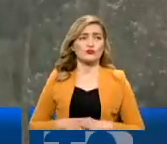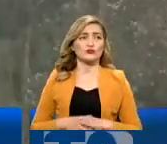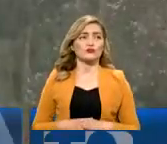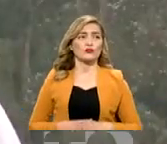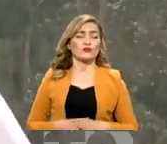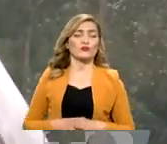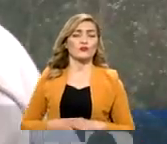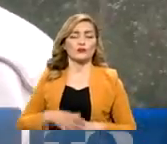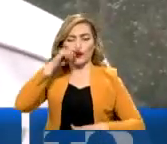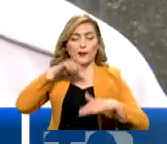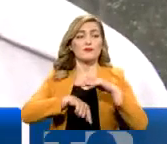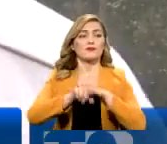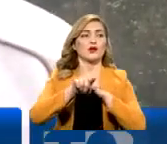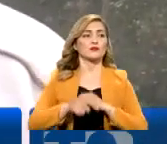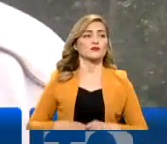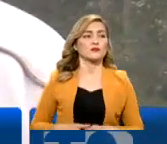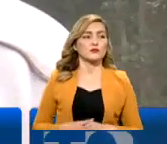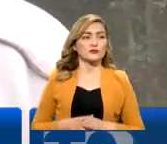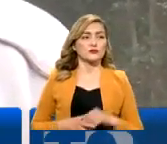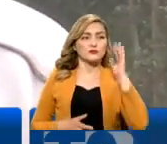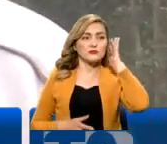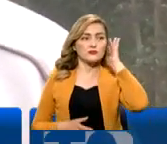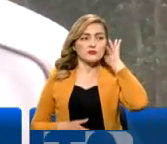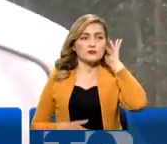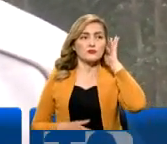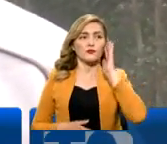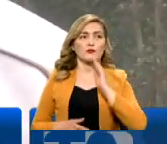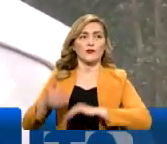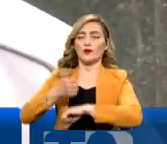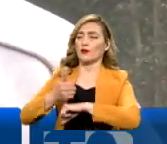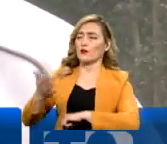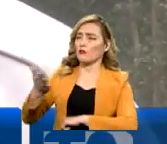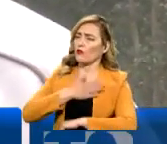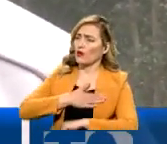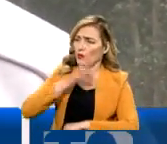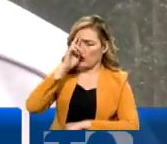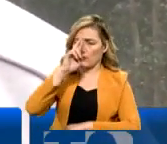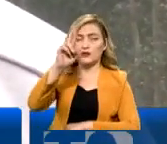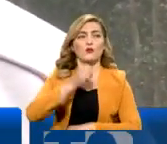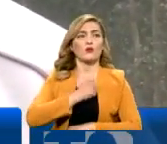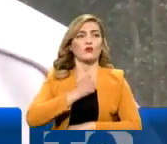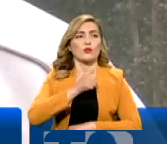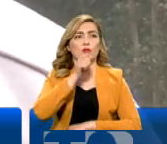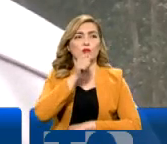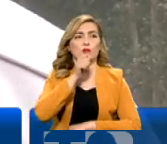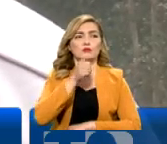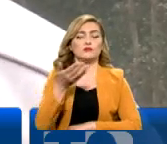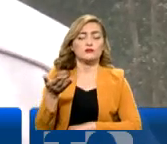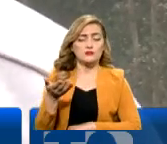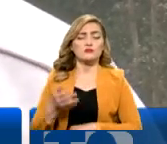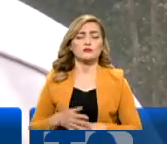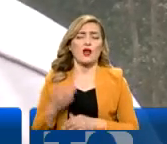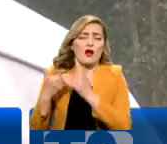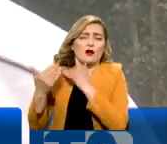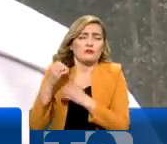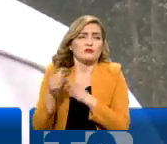Nosotros hemos sido invadidos, caballeros. Yo hago un llamado a las autoridades para que se haga respetar una propiedad privada. Esta propiedad privada, pues, tiene